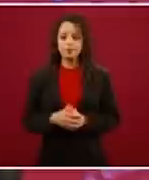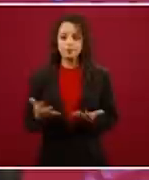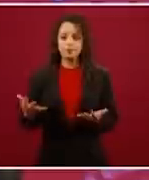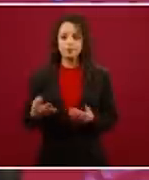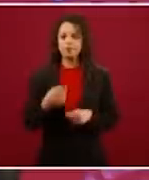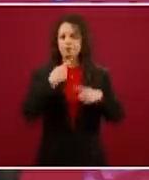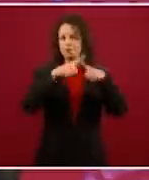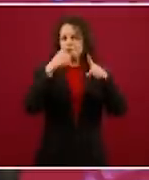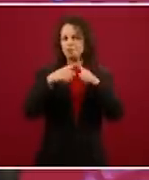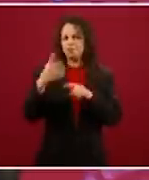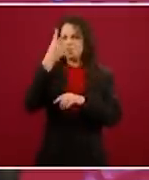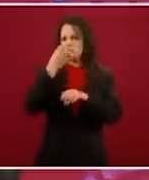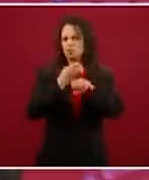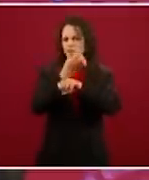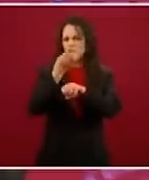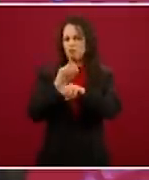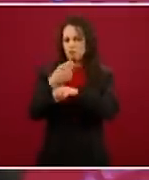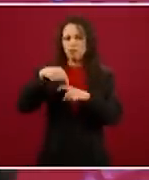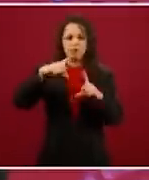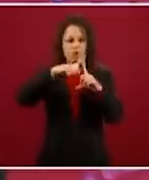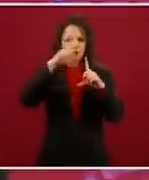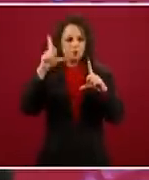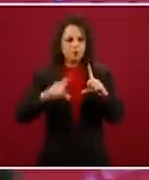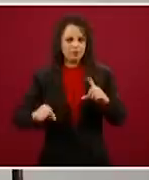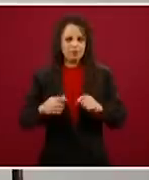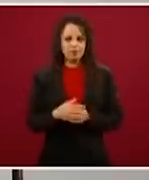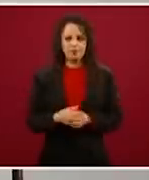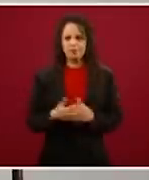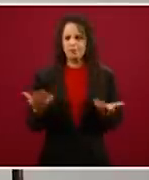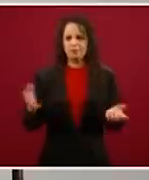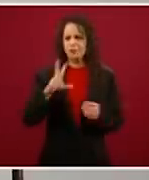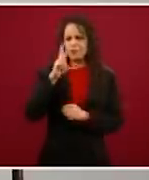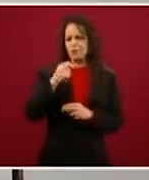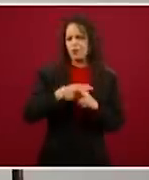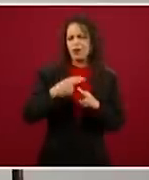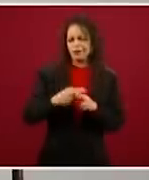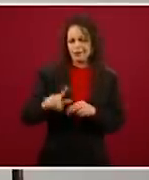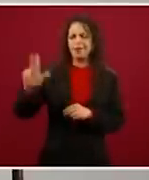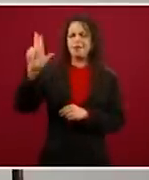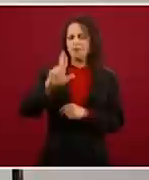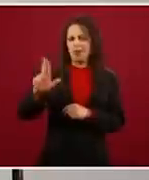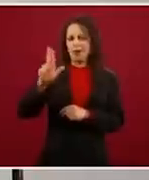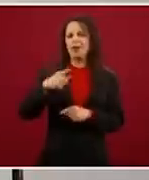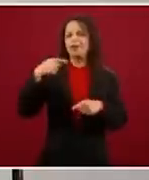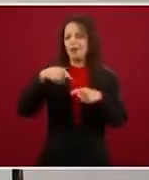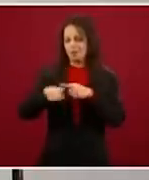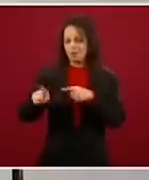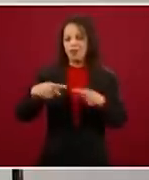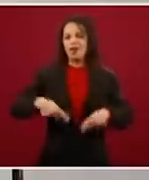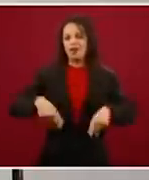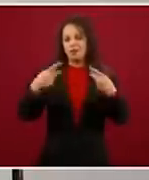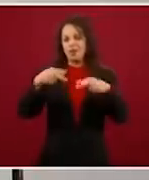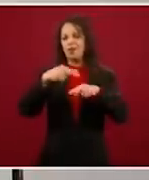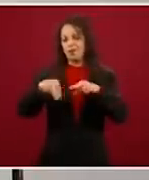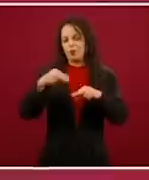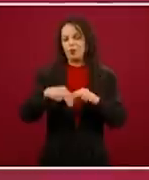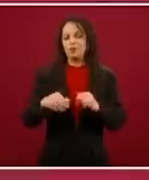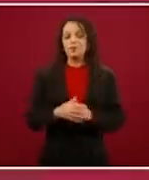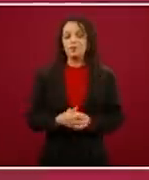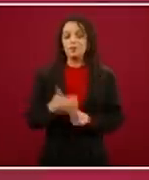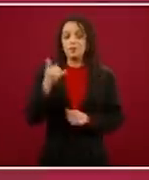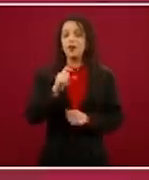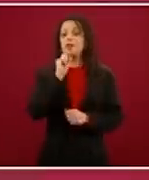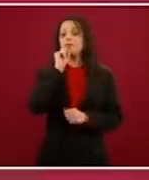4 estados de la República. Entonces, no, el martes. Y también